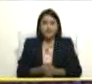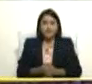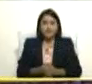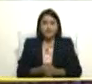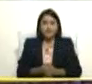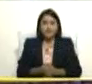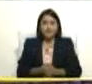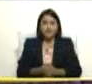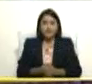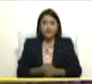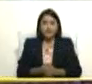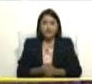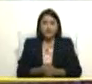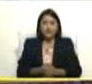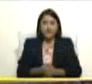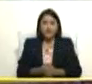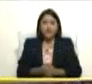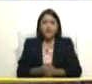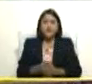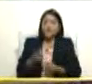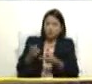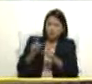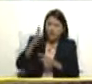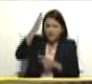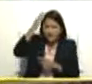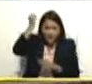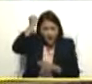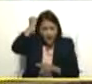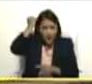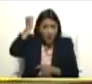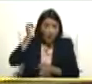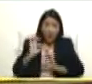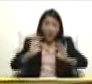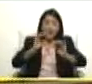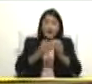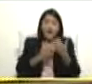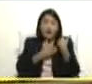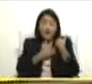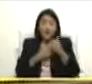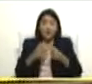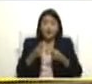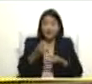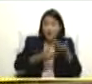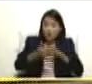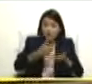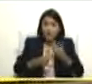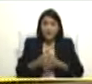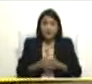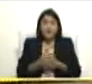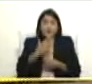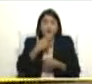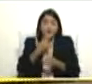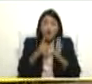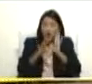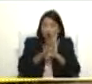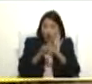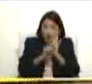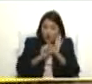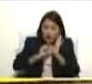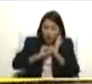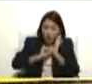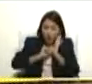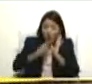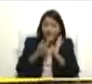Porque para, señores embajadores, encargados de negocios, para poder cambiar una coma de